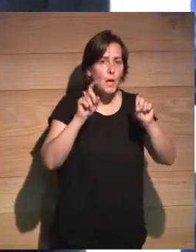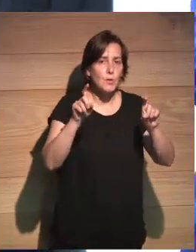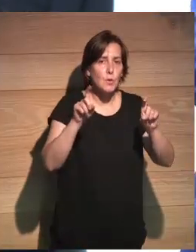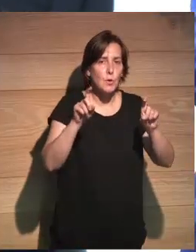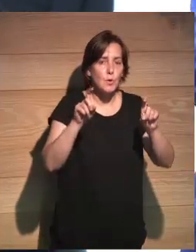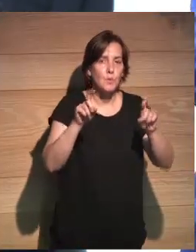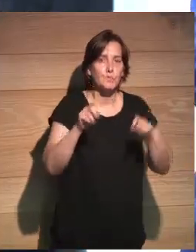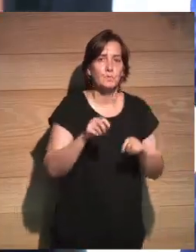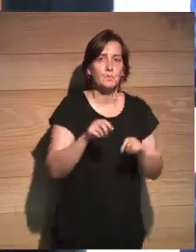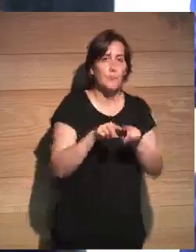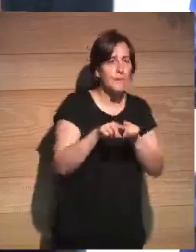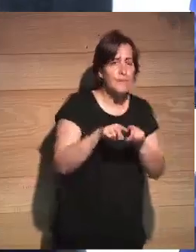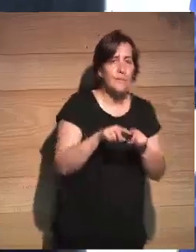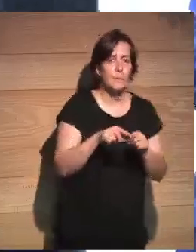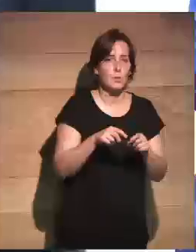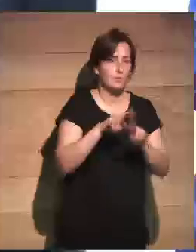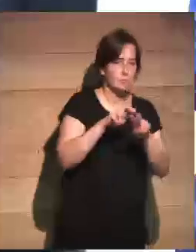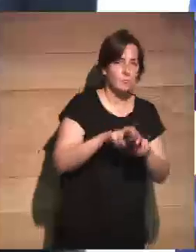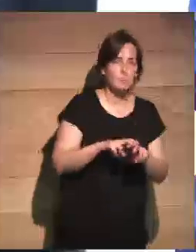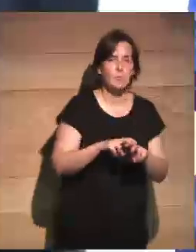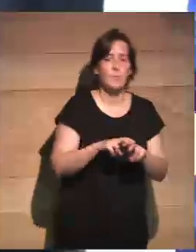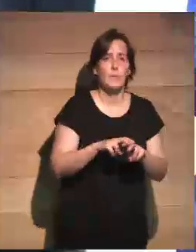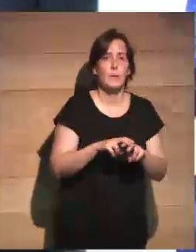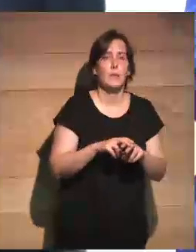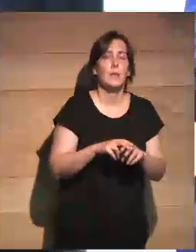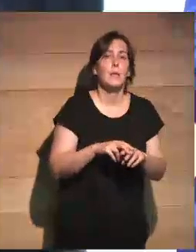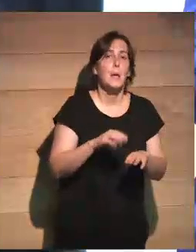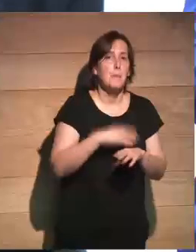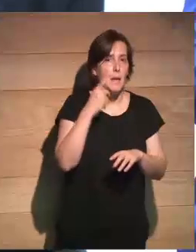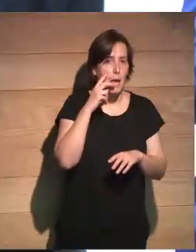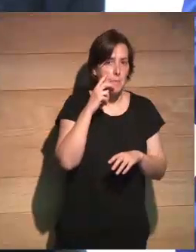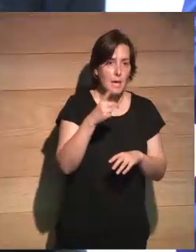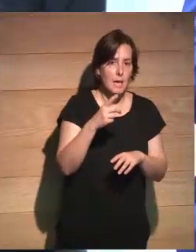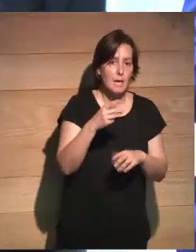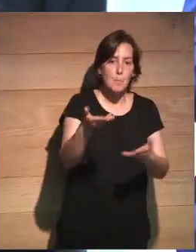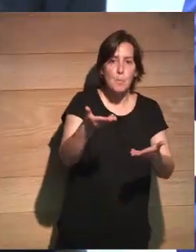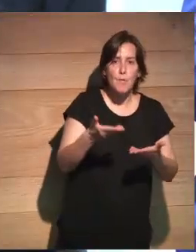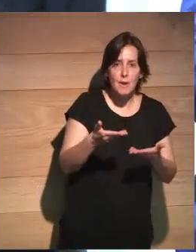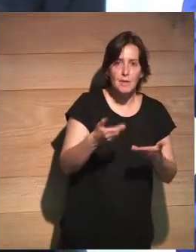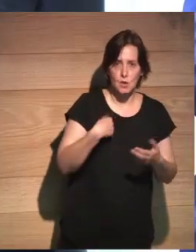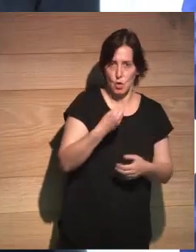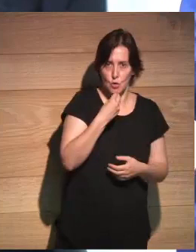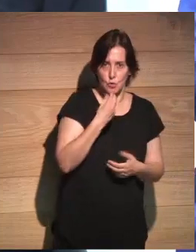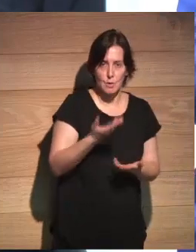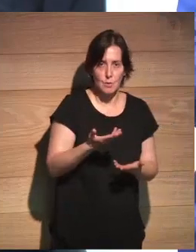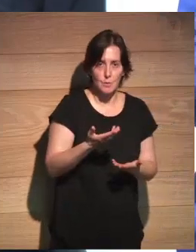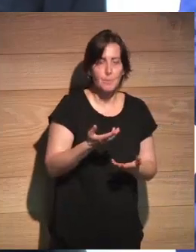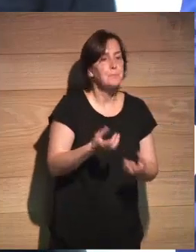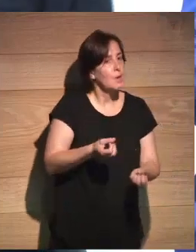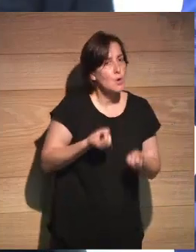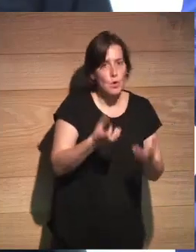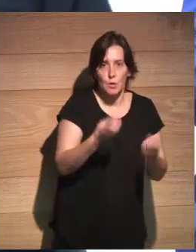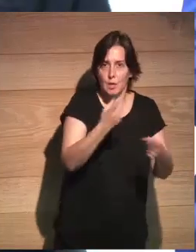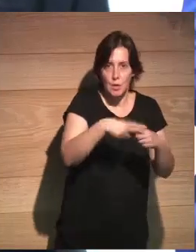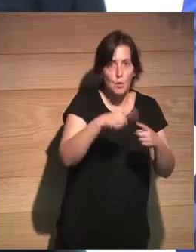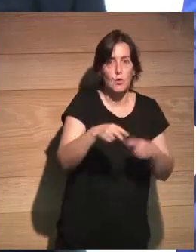el espíritu crítico del público hacia lo que se le está ofreciendo como consumidor, y contarles cosas que les interesan. Es